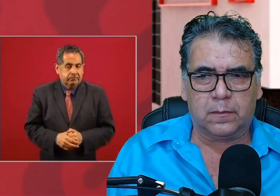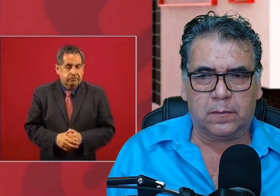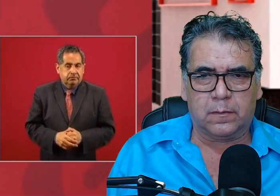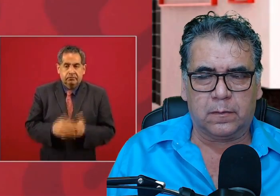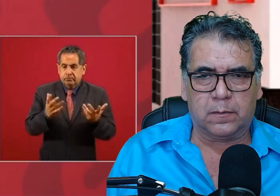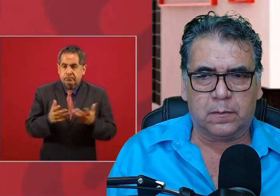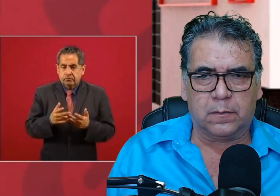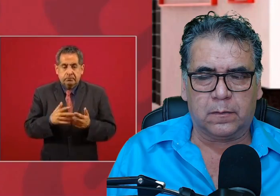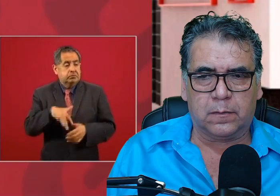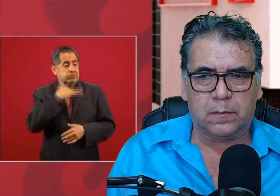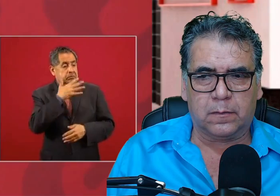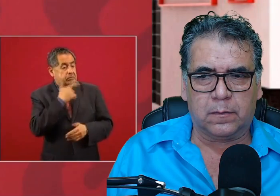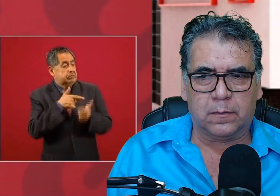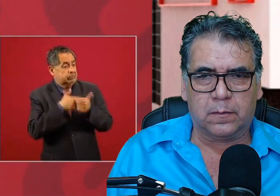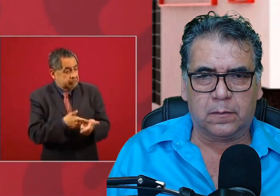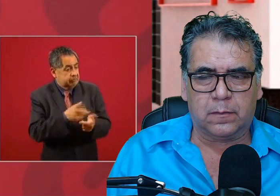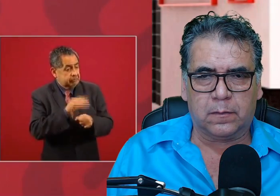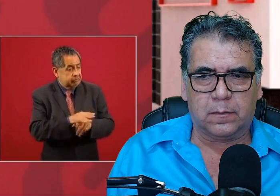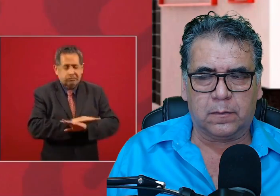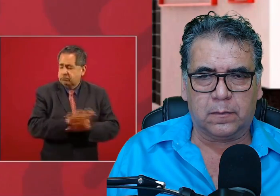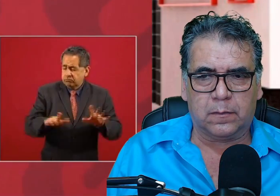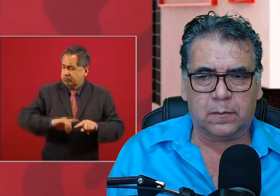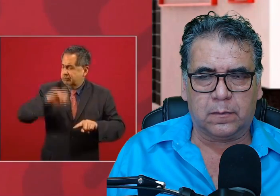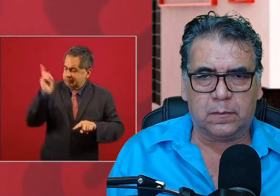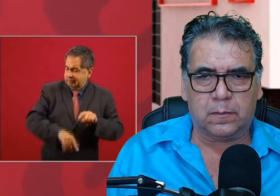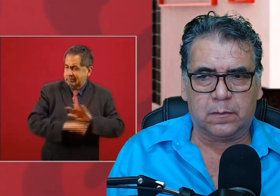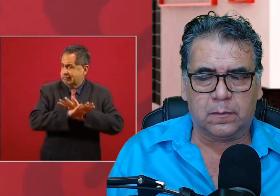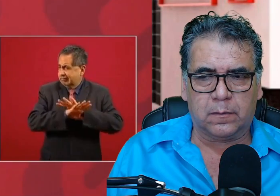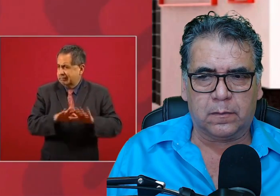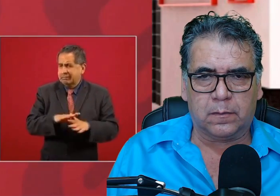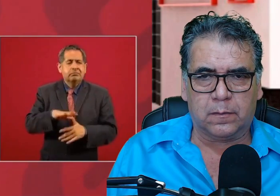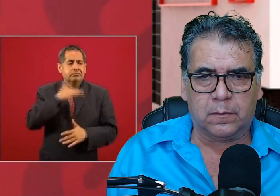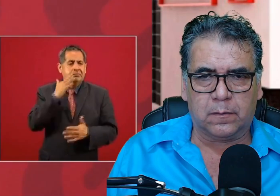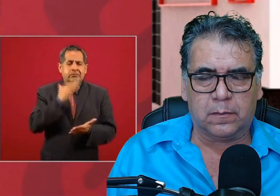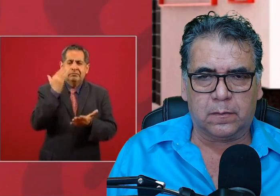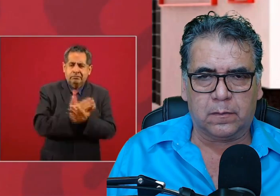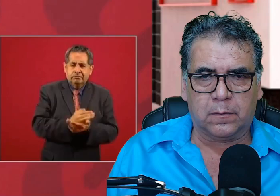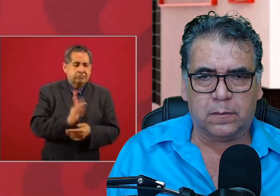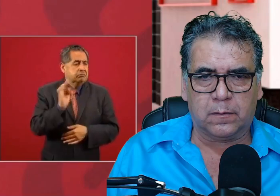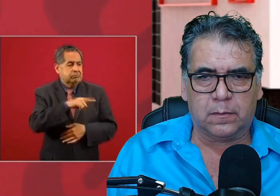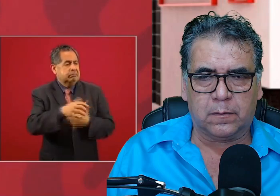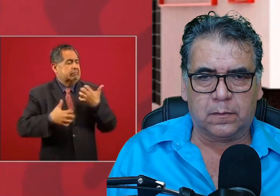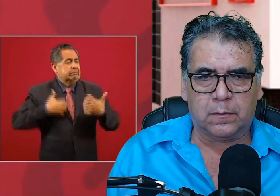no permitir la corrupción, desterrar la corrupción, aunque se enojen los